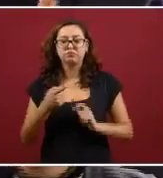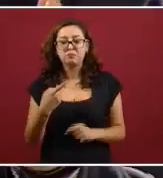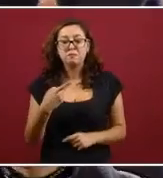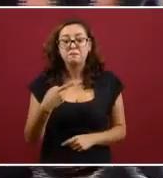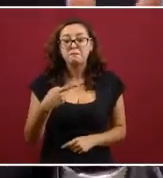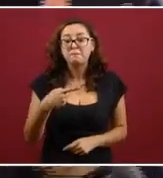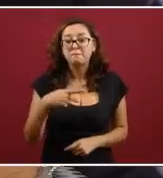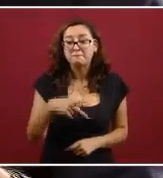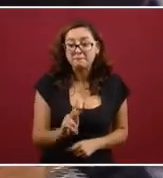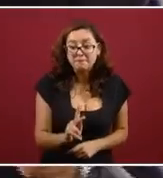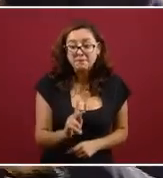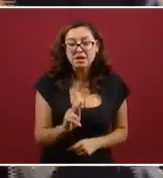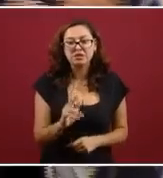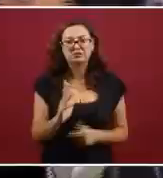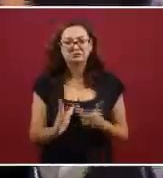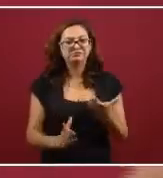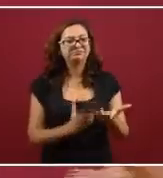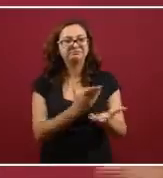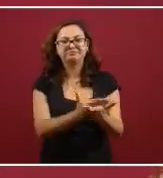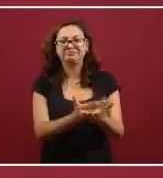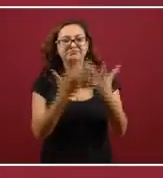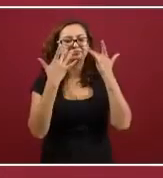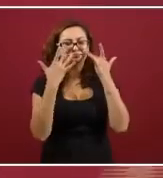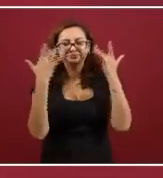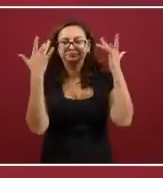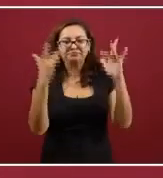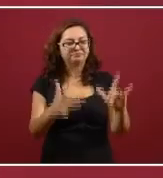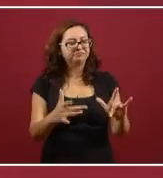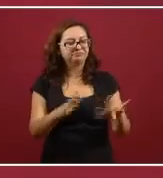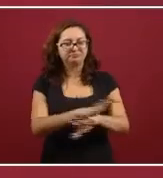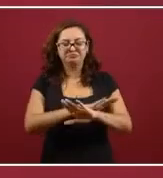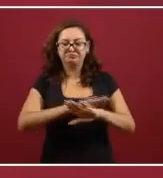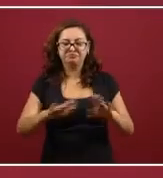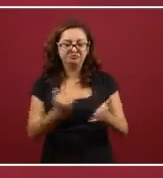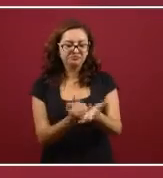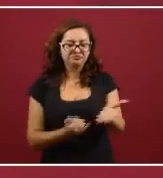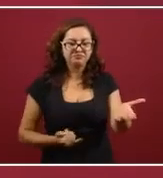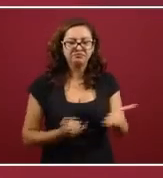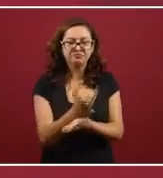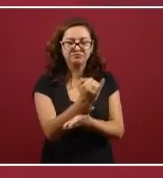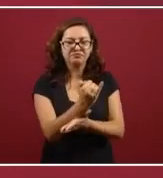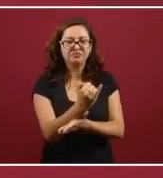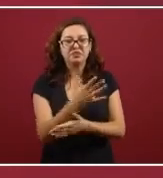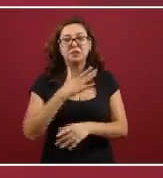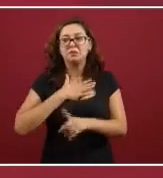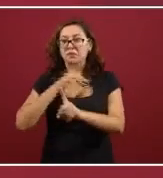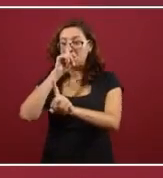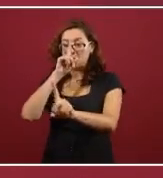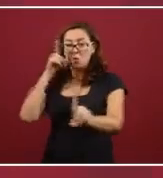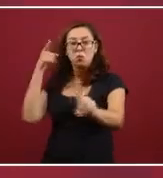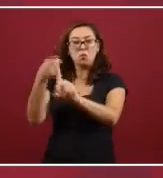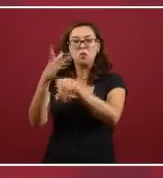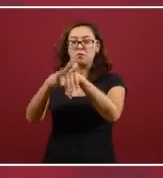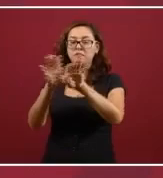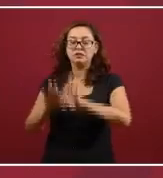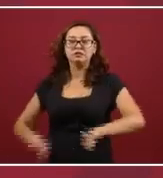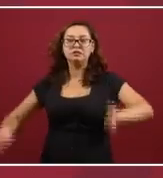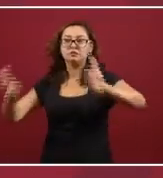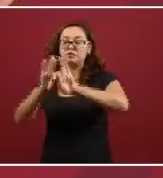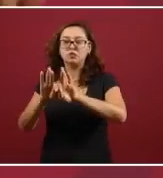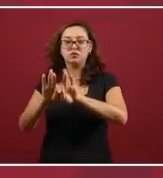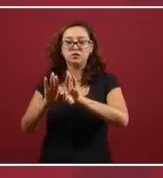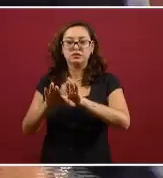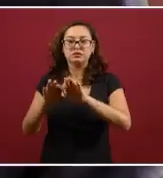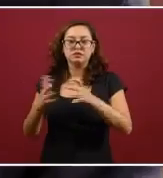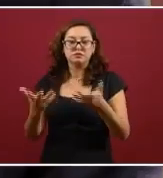pero le presento mi renuncia con carácter irrevocable porque siento que me aleja de mi propósito fundamental, que es